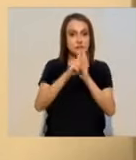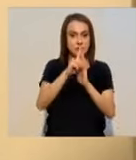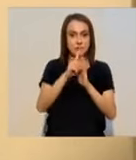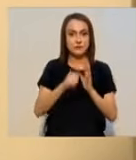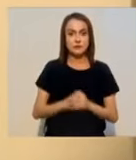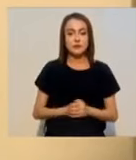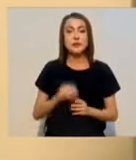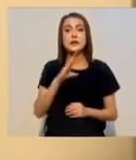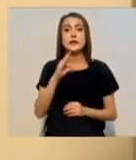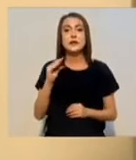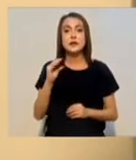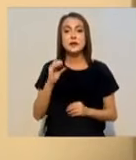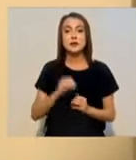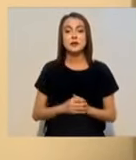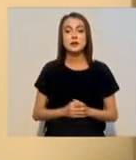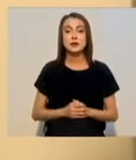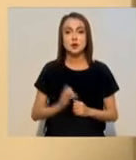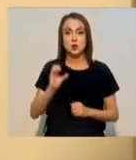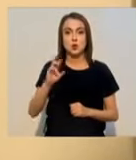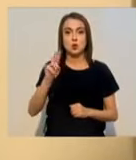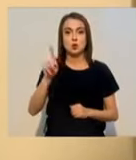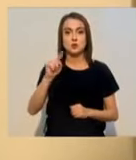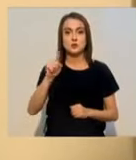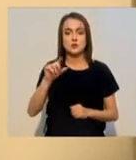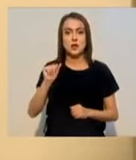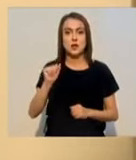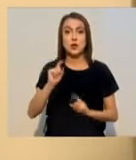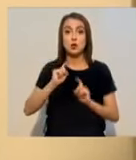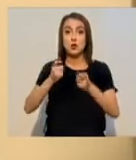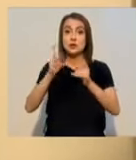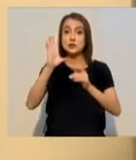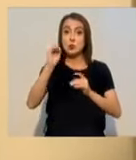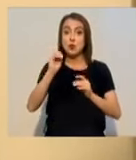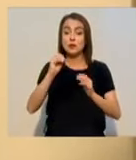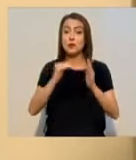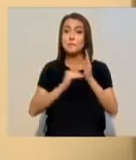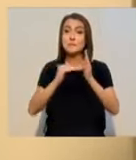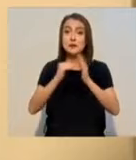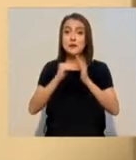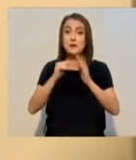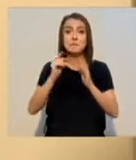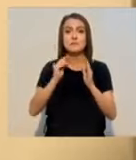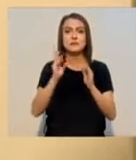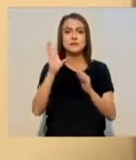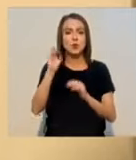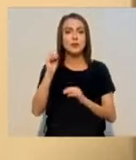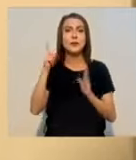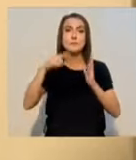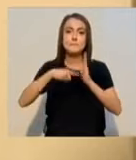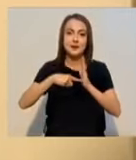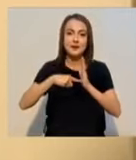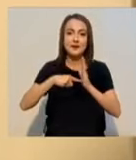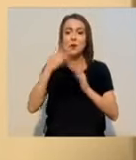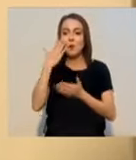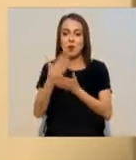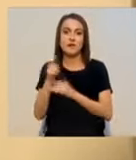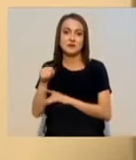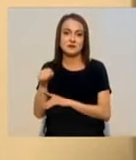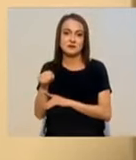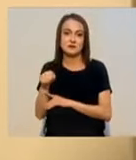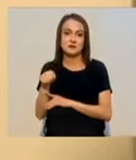Desarrollo y CRUSA, que nos donaron 50 mil pruebas para ese mismo tipo de PCR